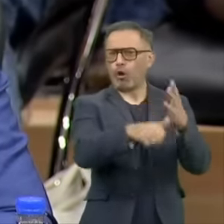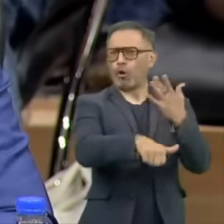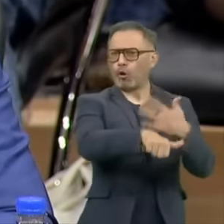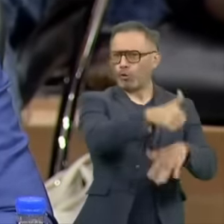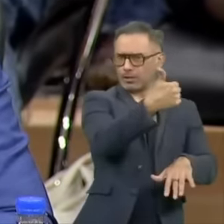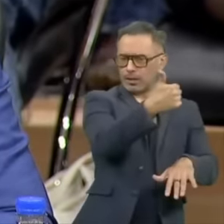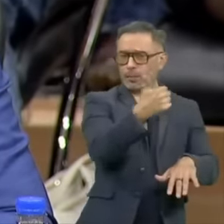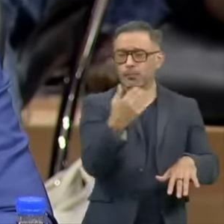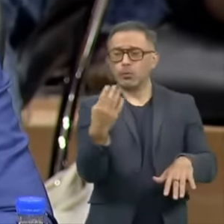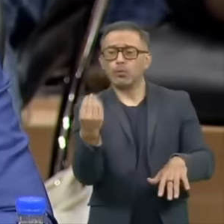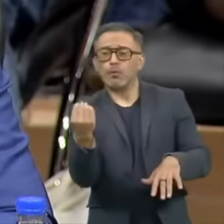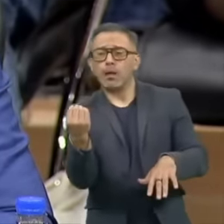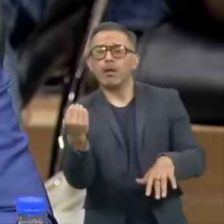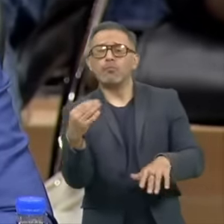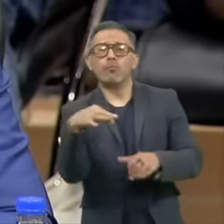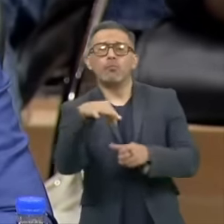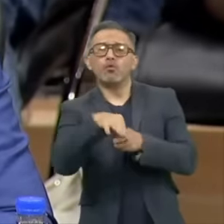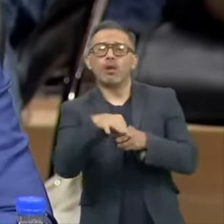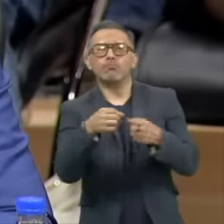votaron por la oposición.